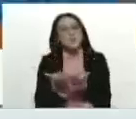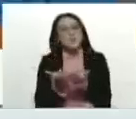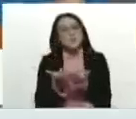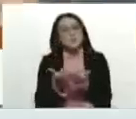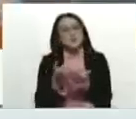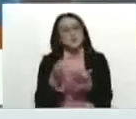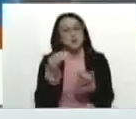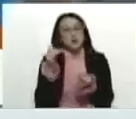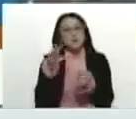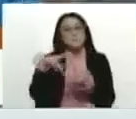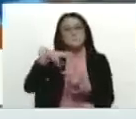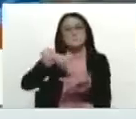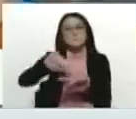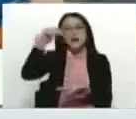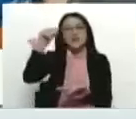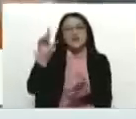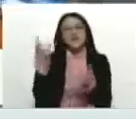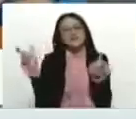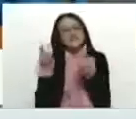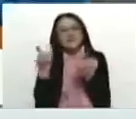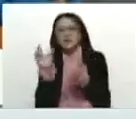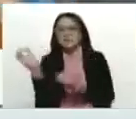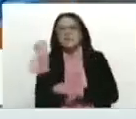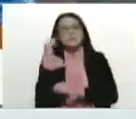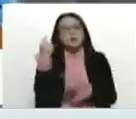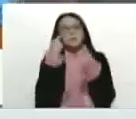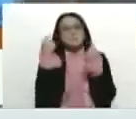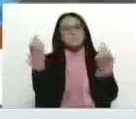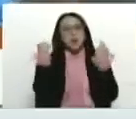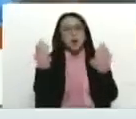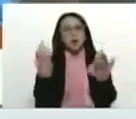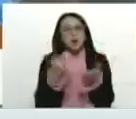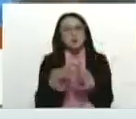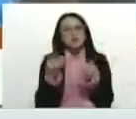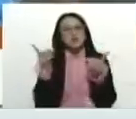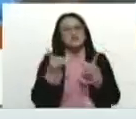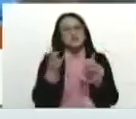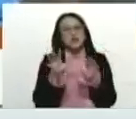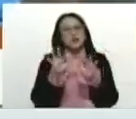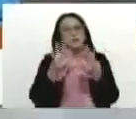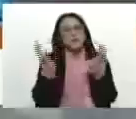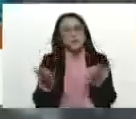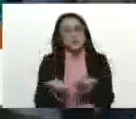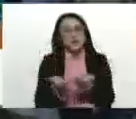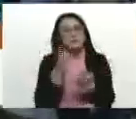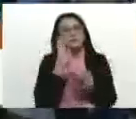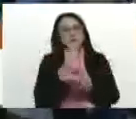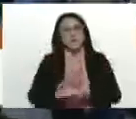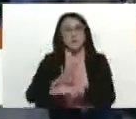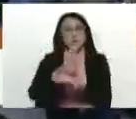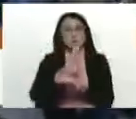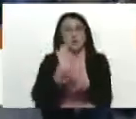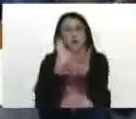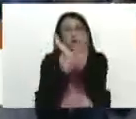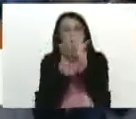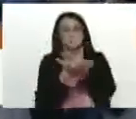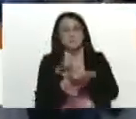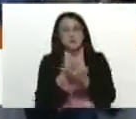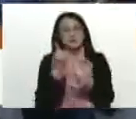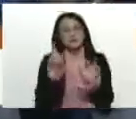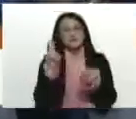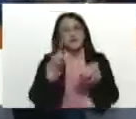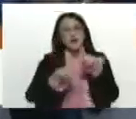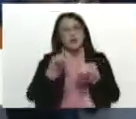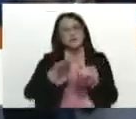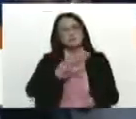co21 en París no le hicieron caso y sabemos que hacen caso omisos de prácticamente todas las decisiones a nivel mundial para cuidar el medio ambiente esas son cosas puramente